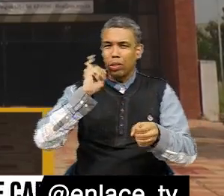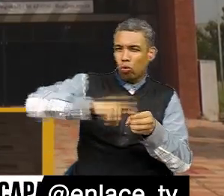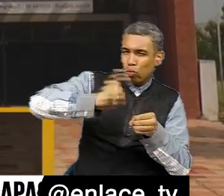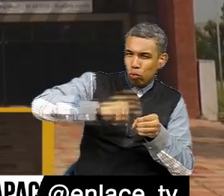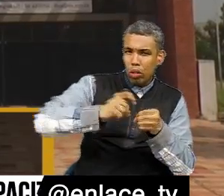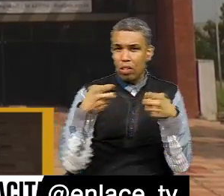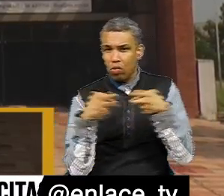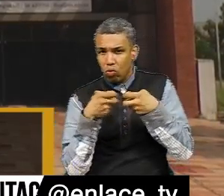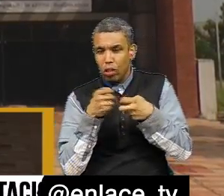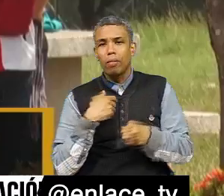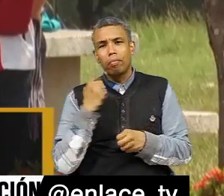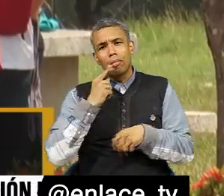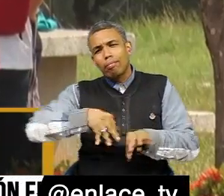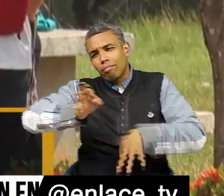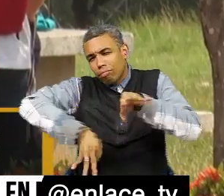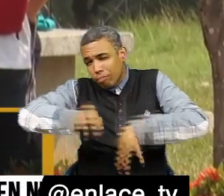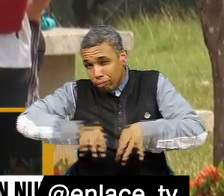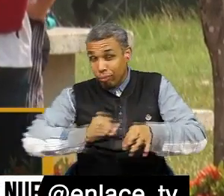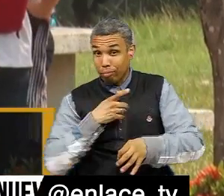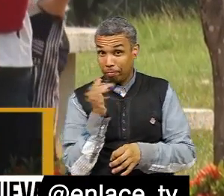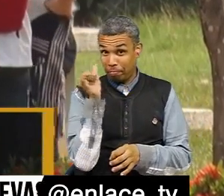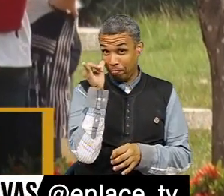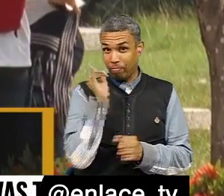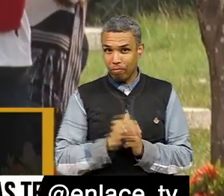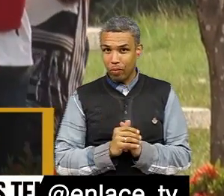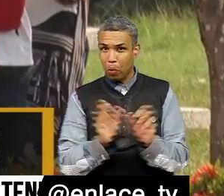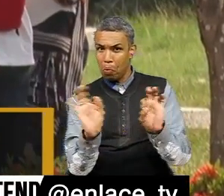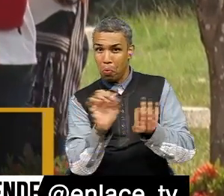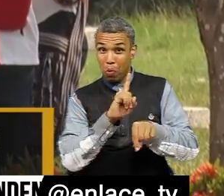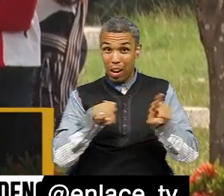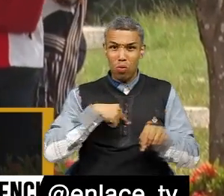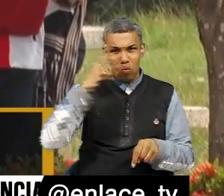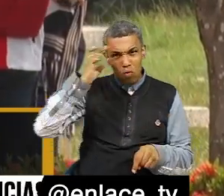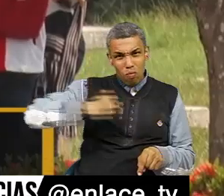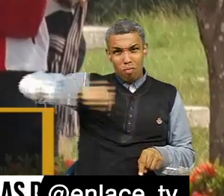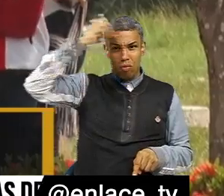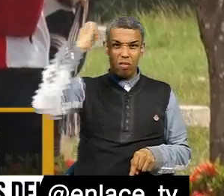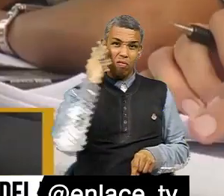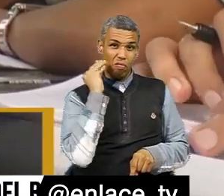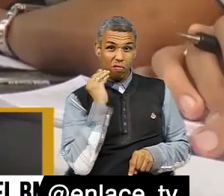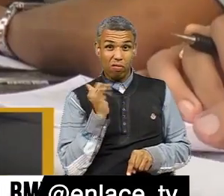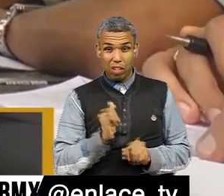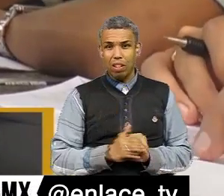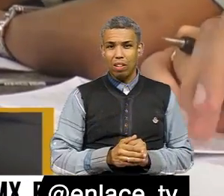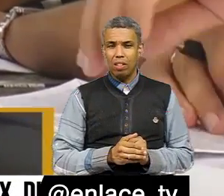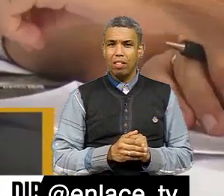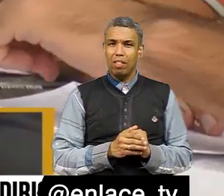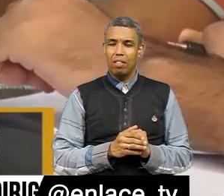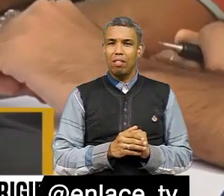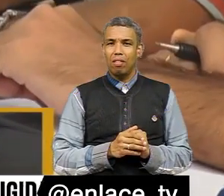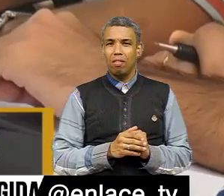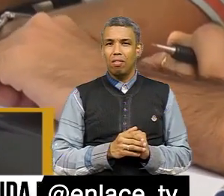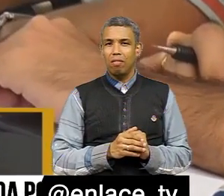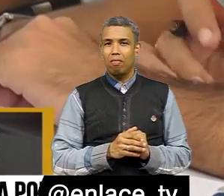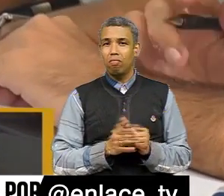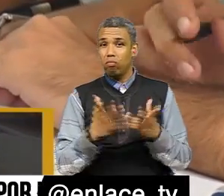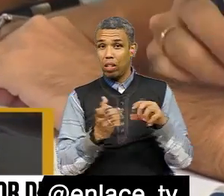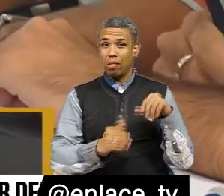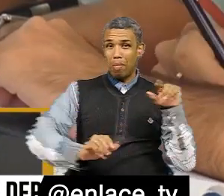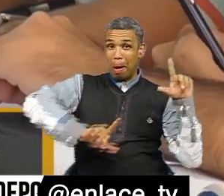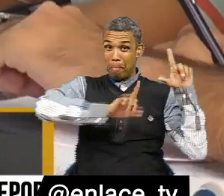eléctrica y electrónica, y por supuesto también para aquellos grandes profesionales de nuestra región, de todo el Magdalena Medio y de Barranca. Para aquellos que quieran hacer